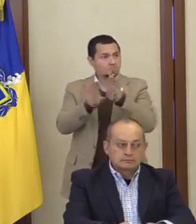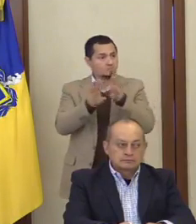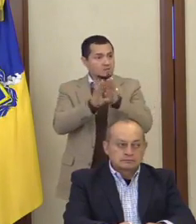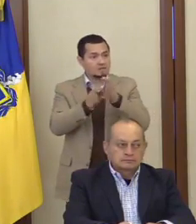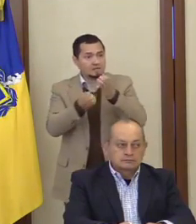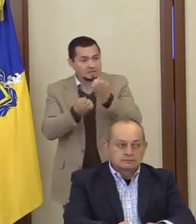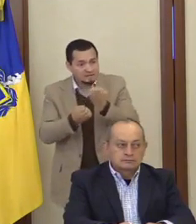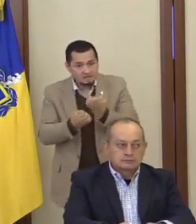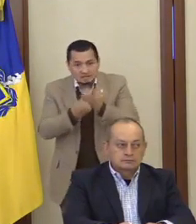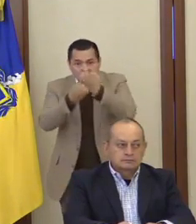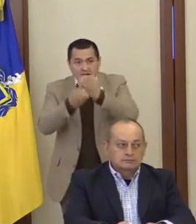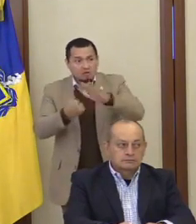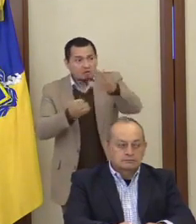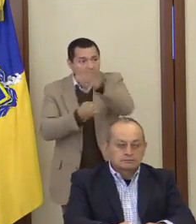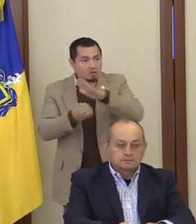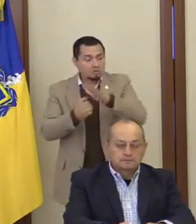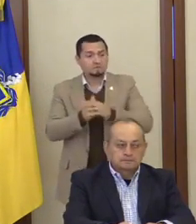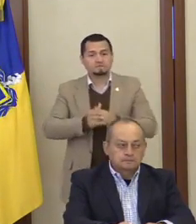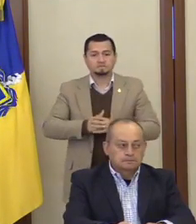nuestro Estado